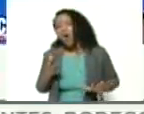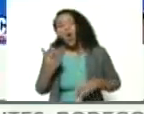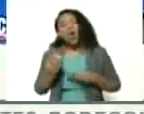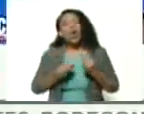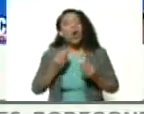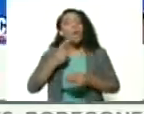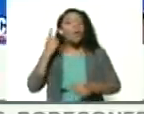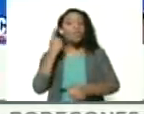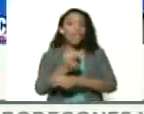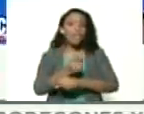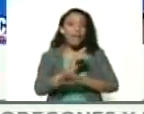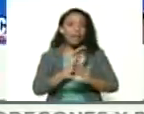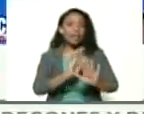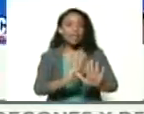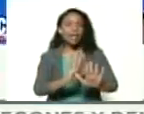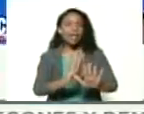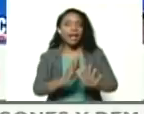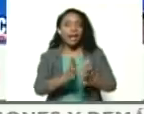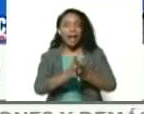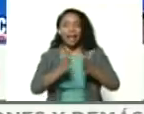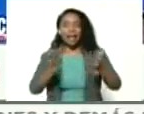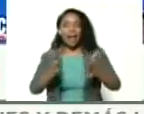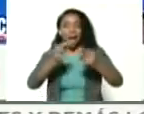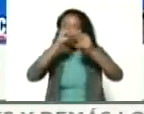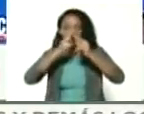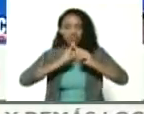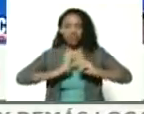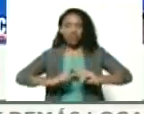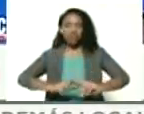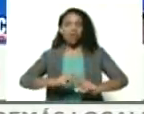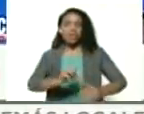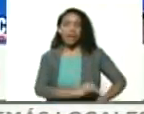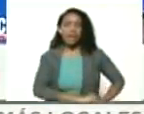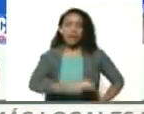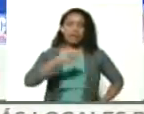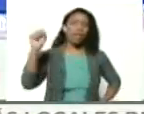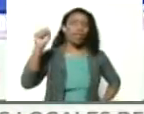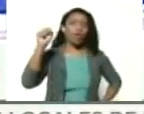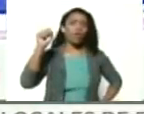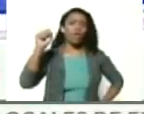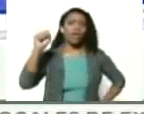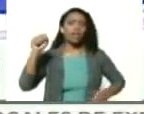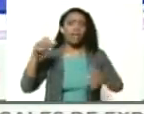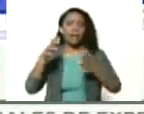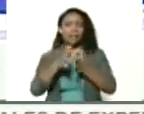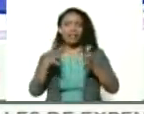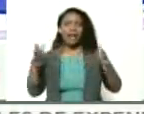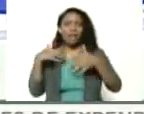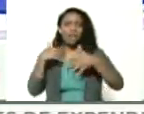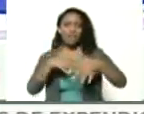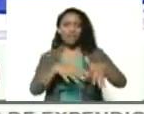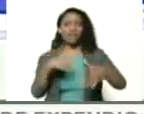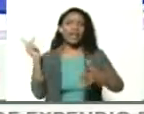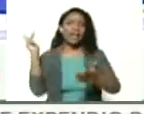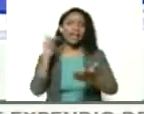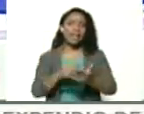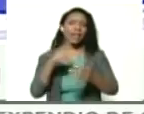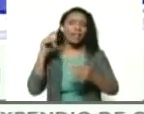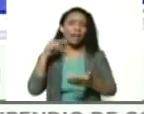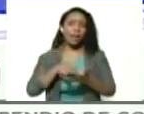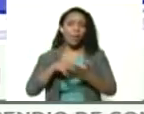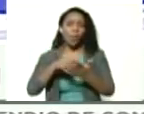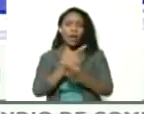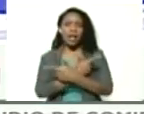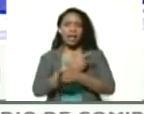ser, el gran homenaje al libertador y a los ejércitos libertadores que regresan de Carabobo y